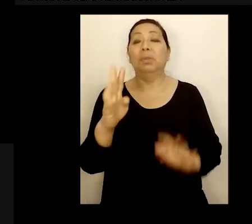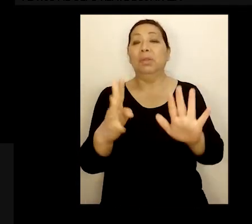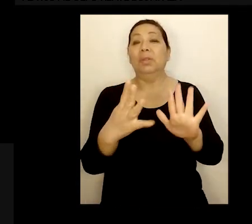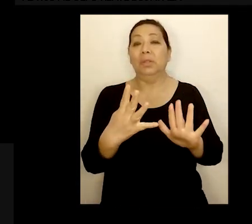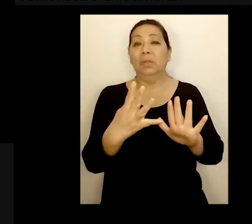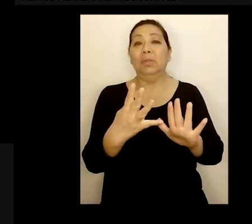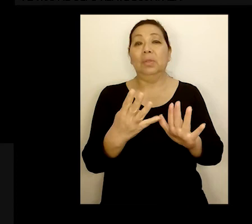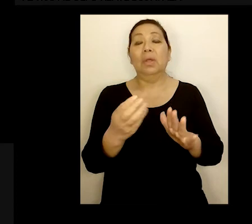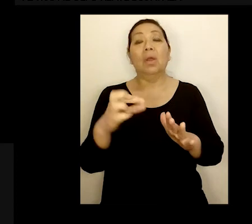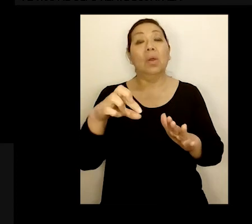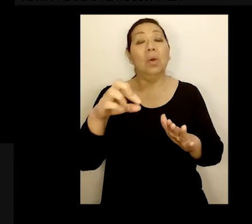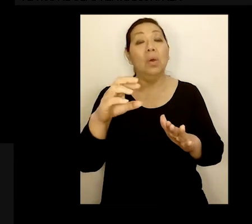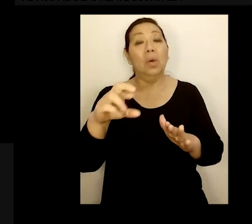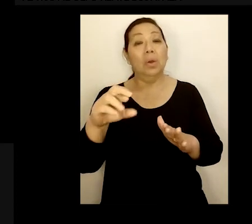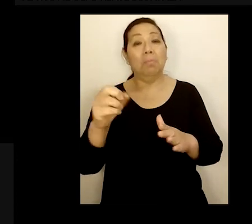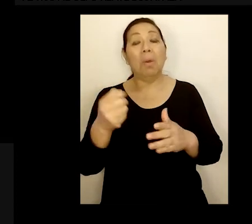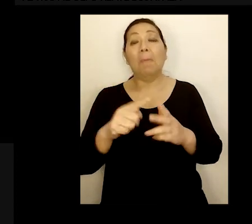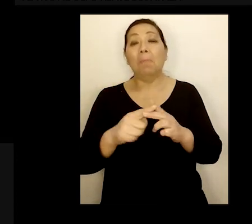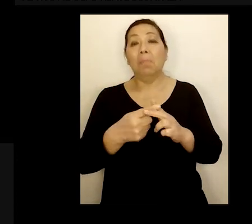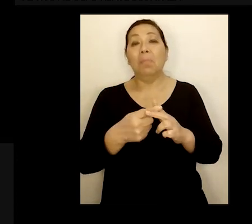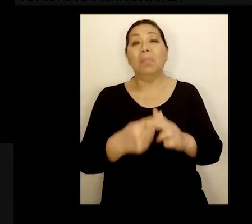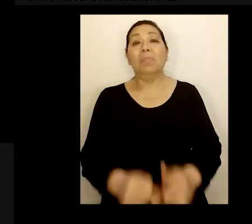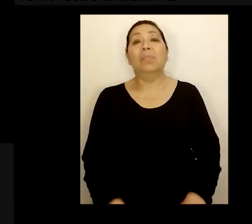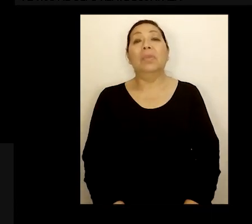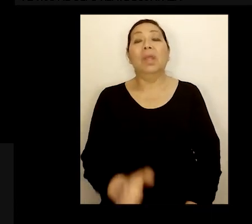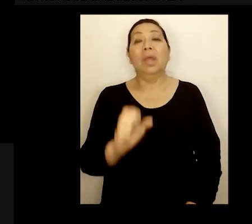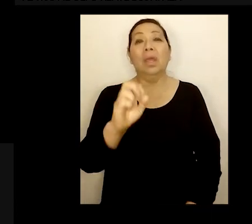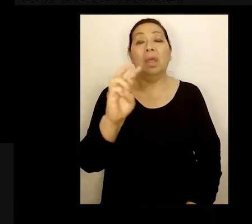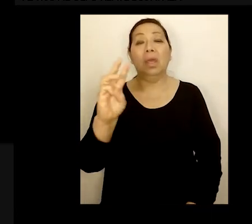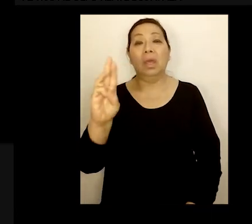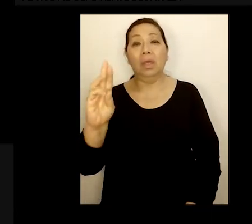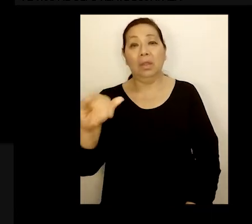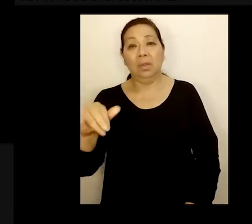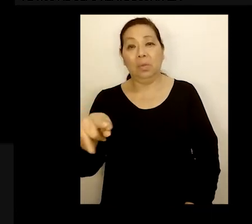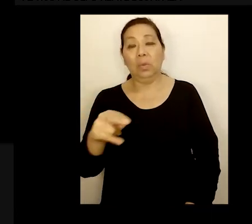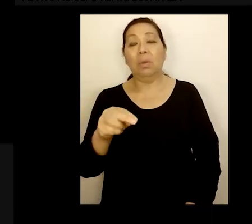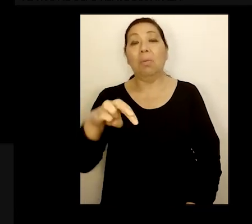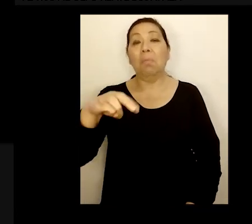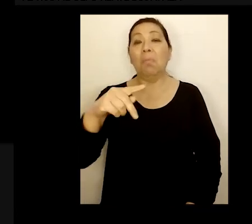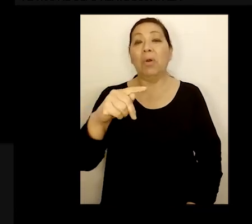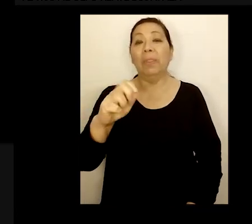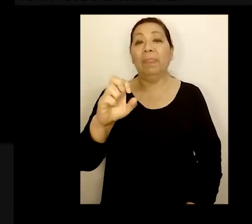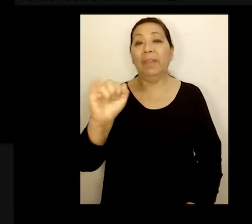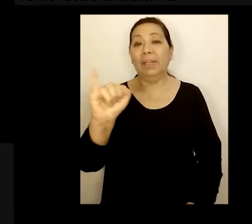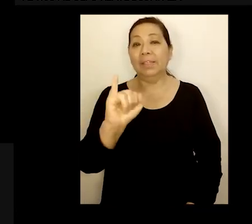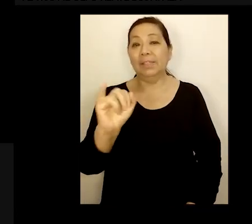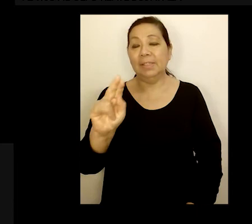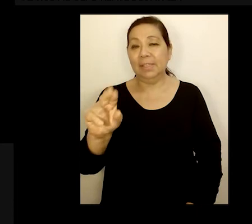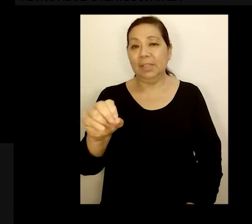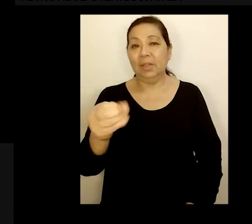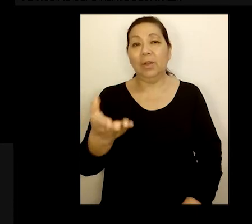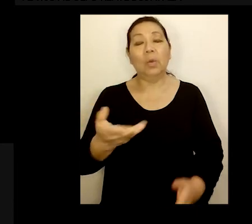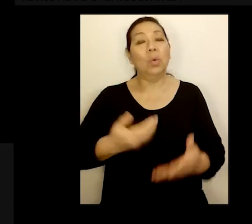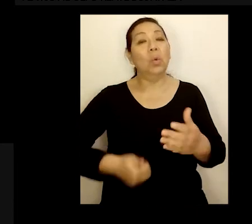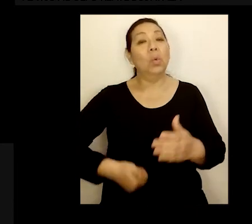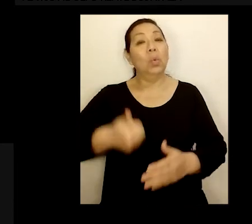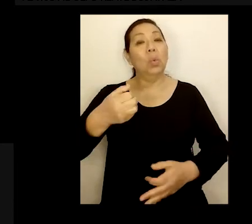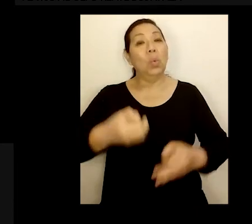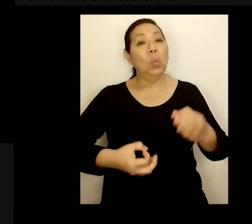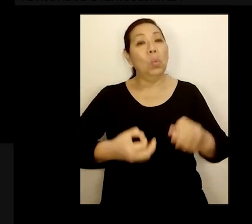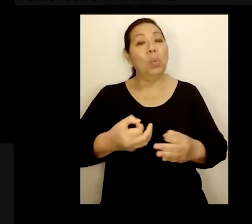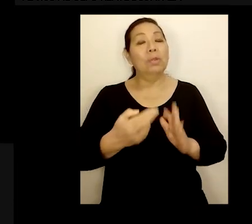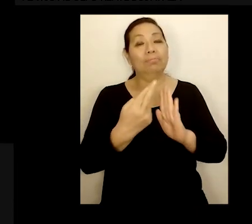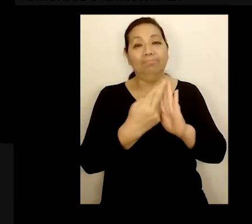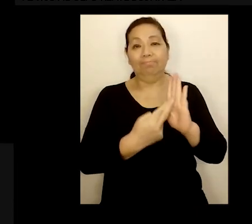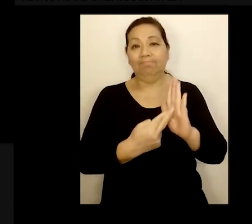4772-2019, proceso de habeas corpus, iniciado por don Edwin Javier Gavilán Montesinos contra la Sala Penal Permanente de la Corte Suprema de Justicia